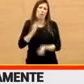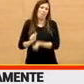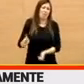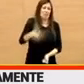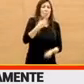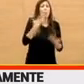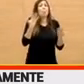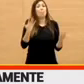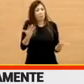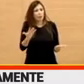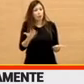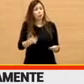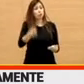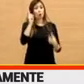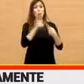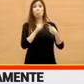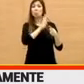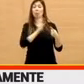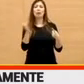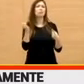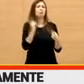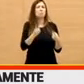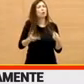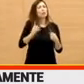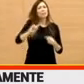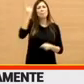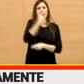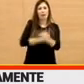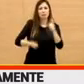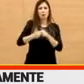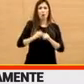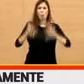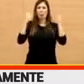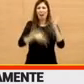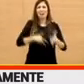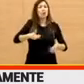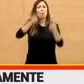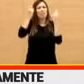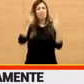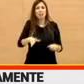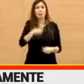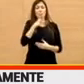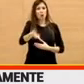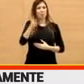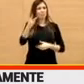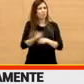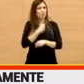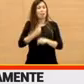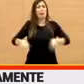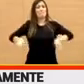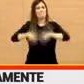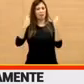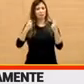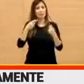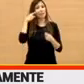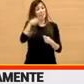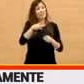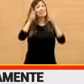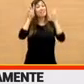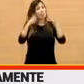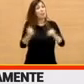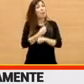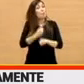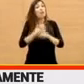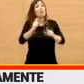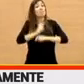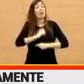importante que directamente no haya que hacer huelgas generales porque se ha dinamitado el derecho del trabajo. Y ese acuerdo en materia laboral lo que va a hacer es empujar a más gente a la